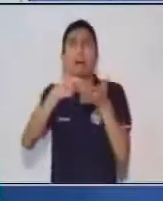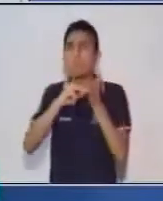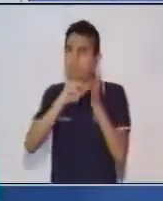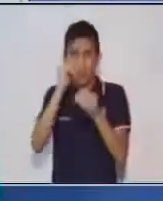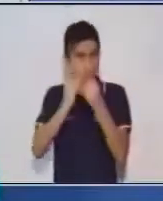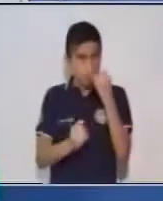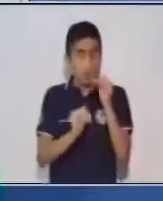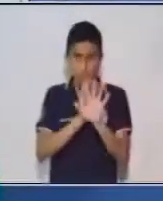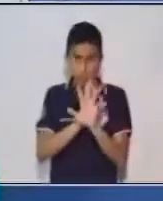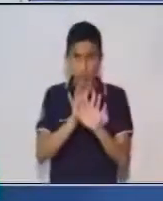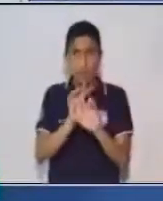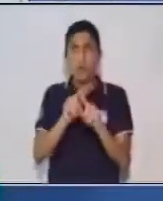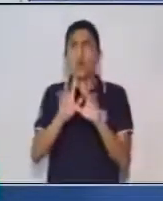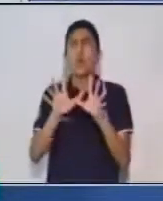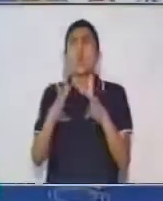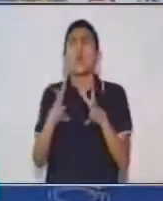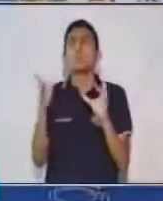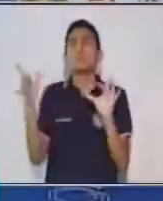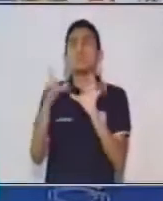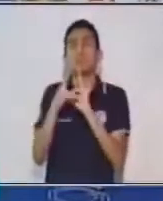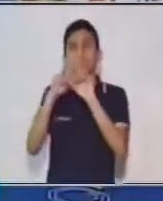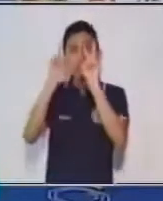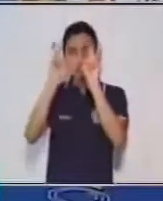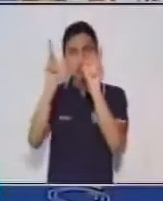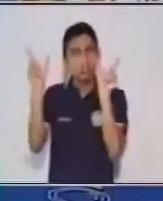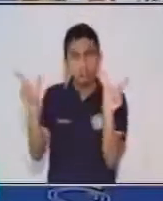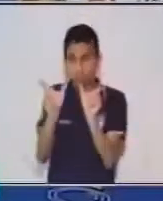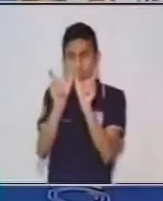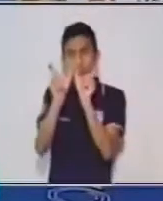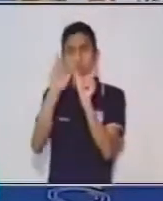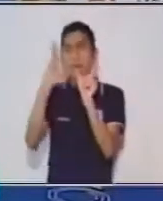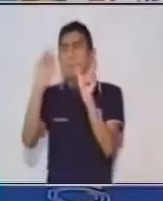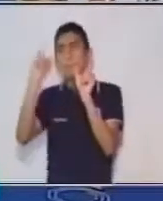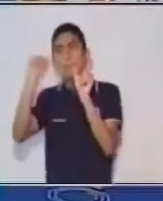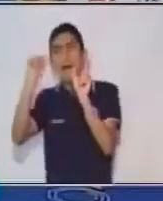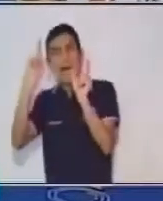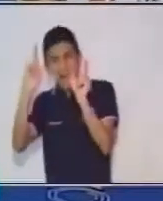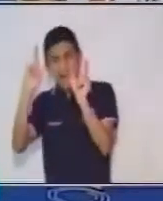el futuro. ¿Cómo sería conjugarlo con nosotros el verbo bajar?